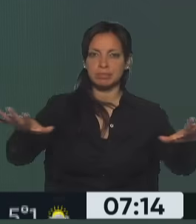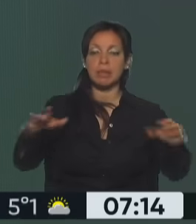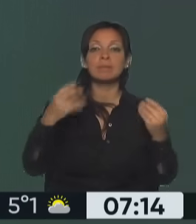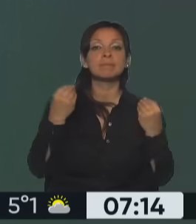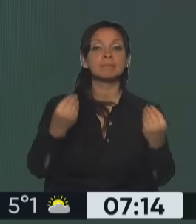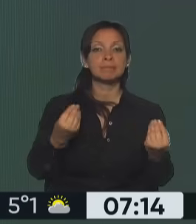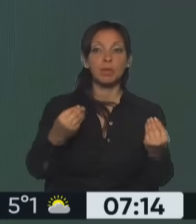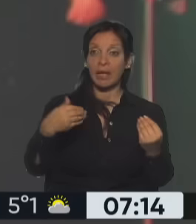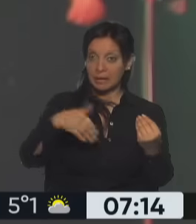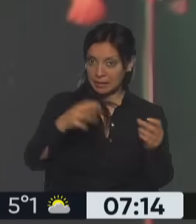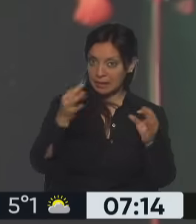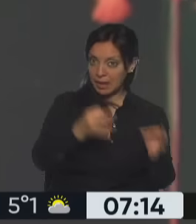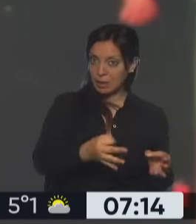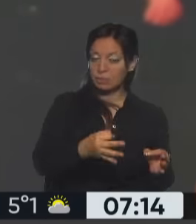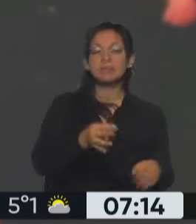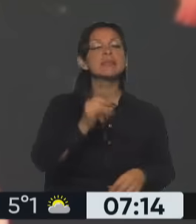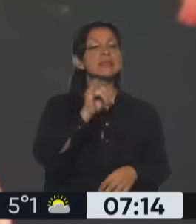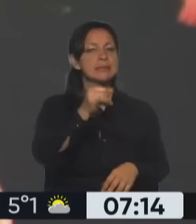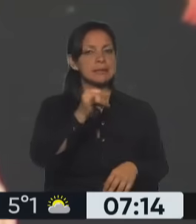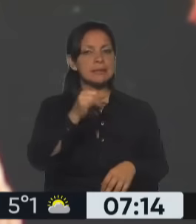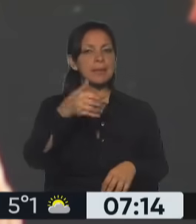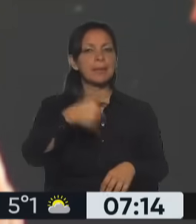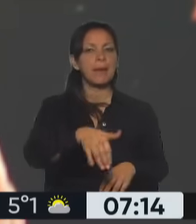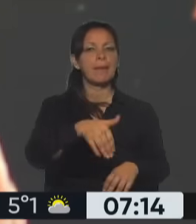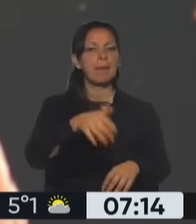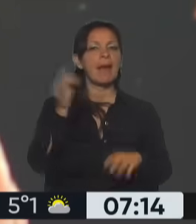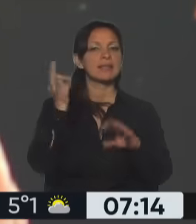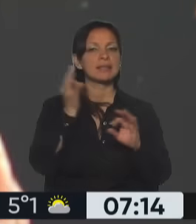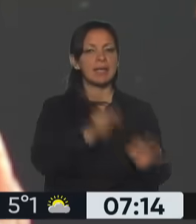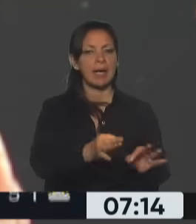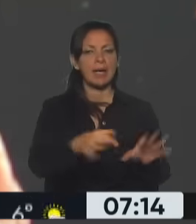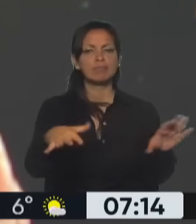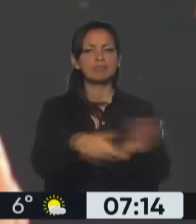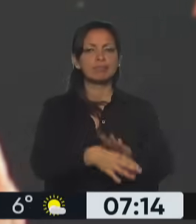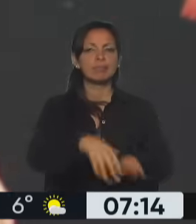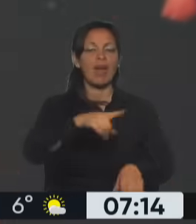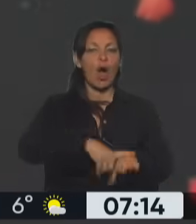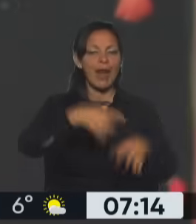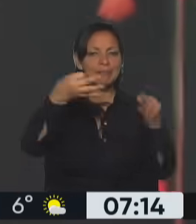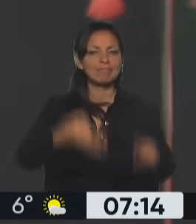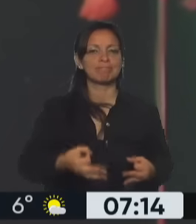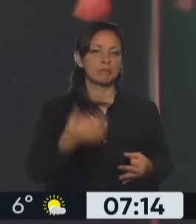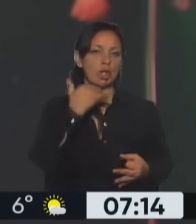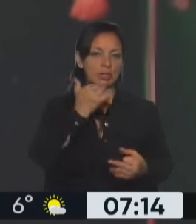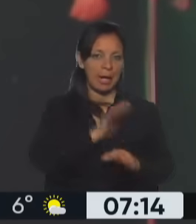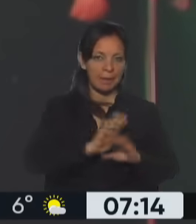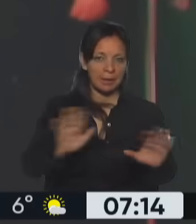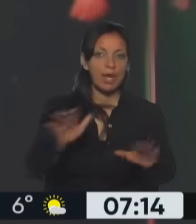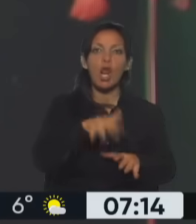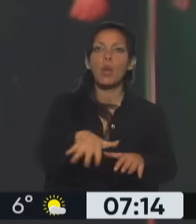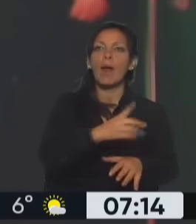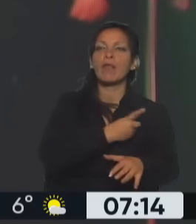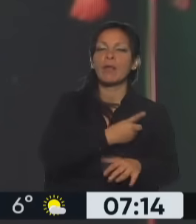no está llegando en estas horas no Se confirmó la hora exacta ni tampoco el lugar solamente hay